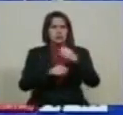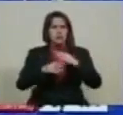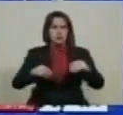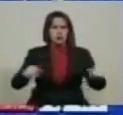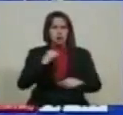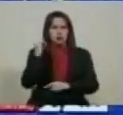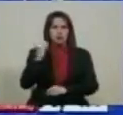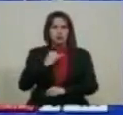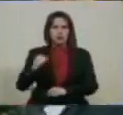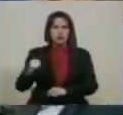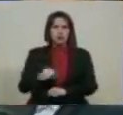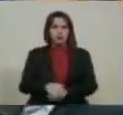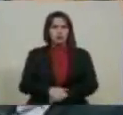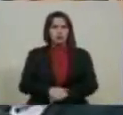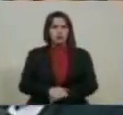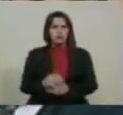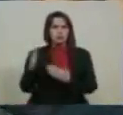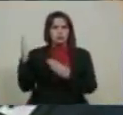Zulia.